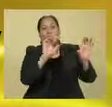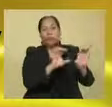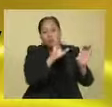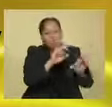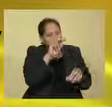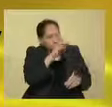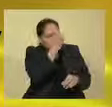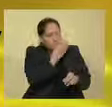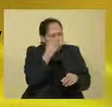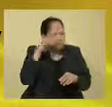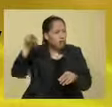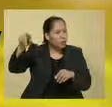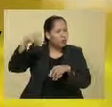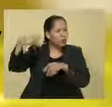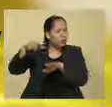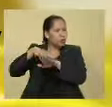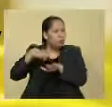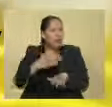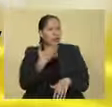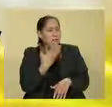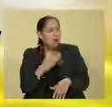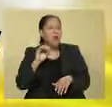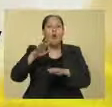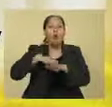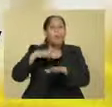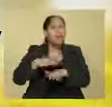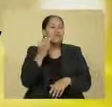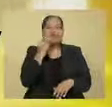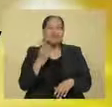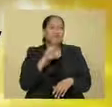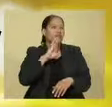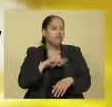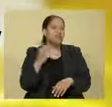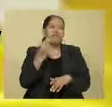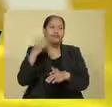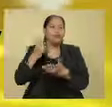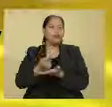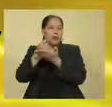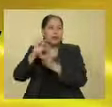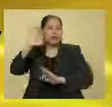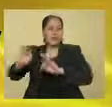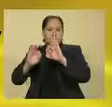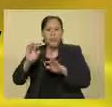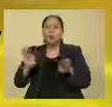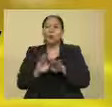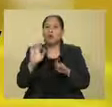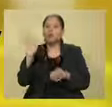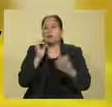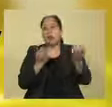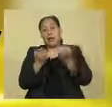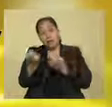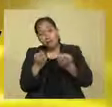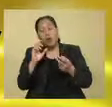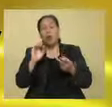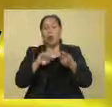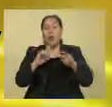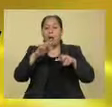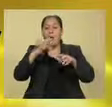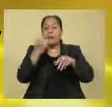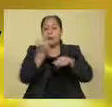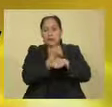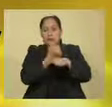de pisar son correctas, uh-huh, o podemos hacer algún tipo de tratamiento, ya sea a través de ejercicios, de